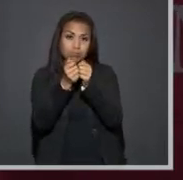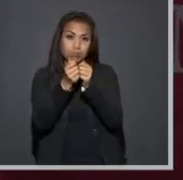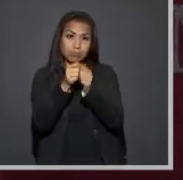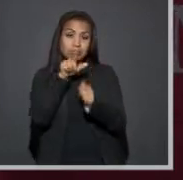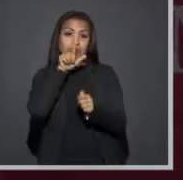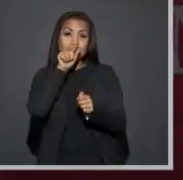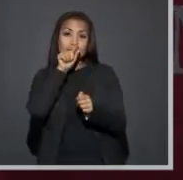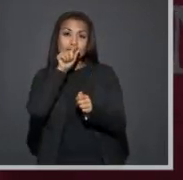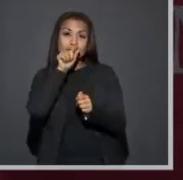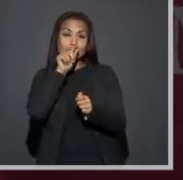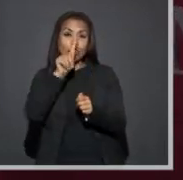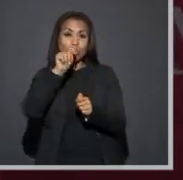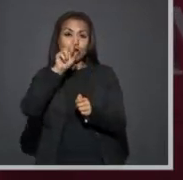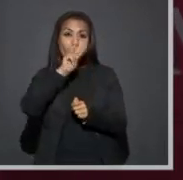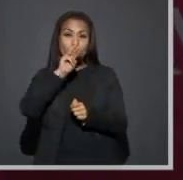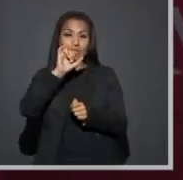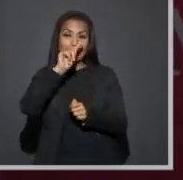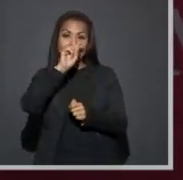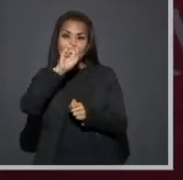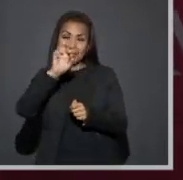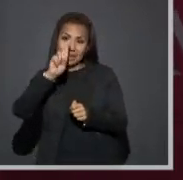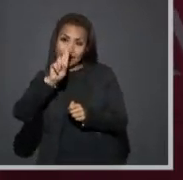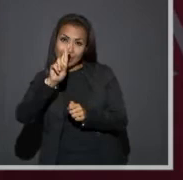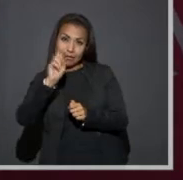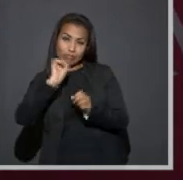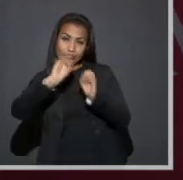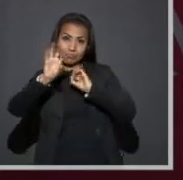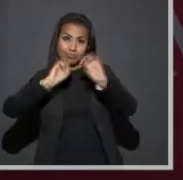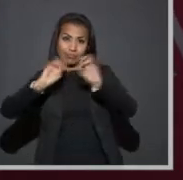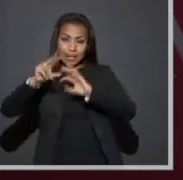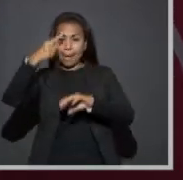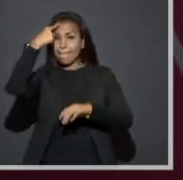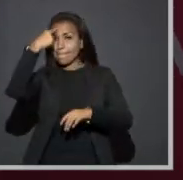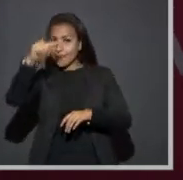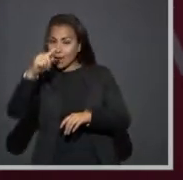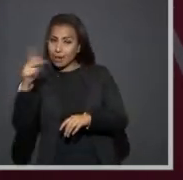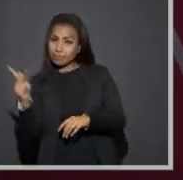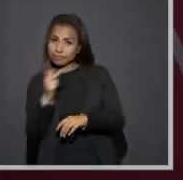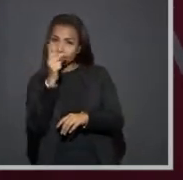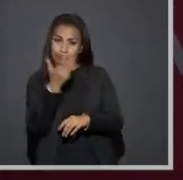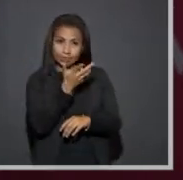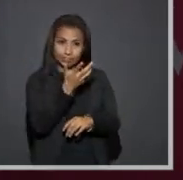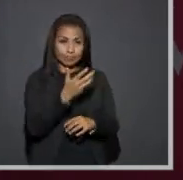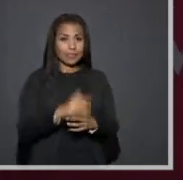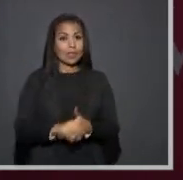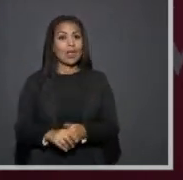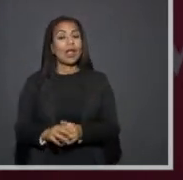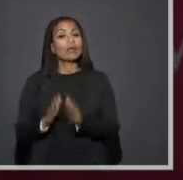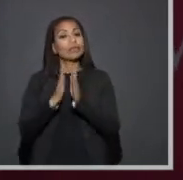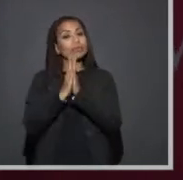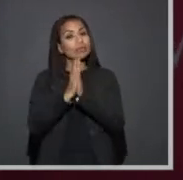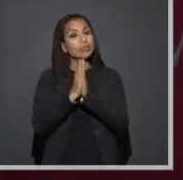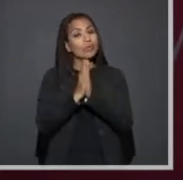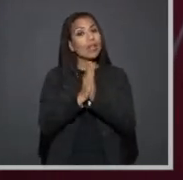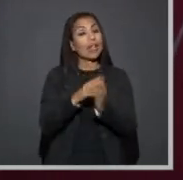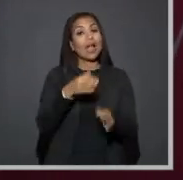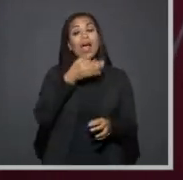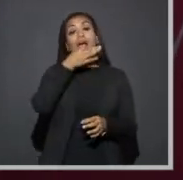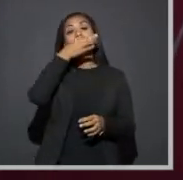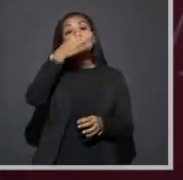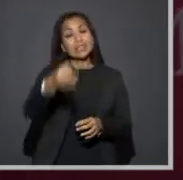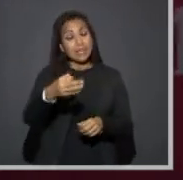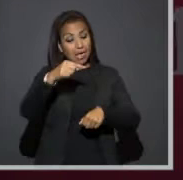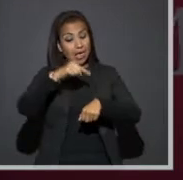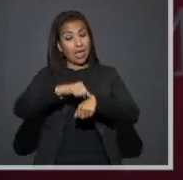hashtag ActúaMX. Sin más, adicional que mencionar que los minutos que vamos a tener con los candidatos son muy